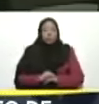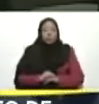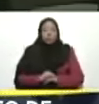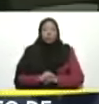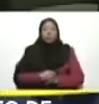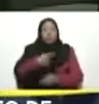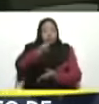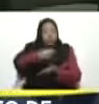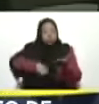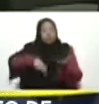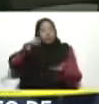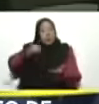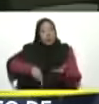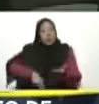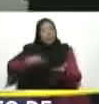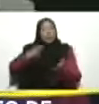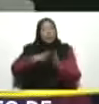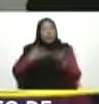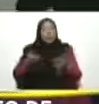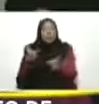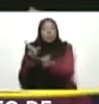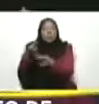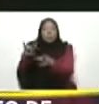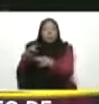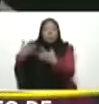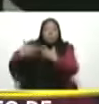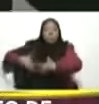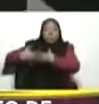Estamos firmando también campos de gas.